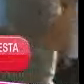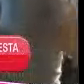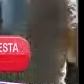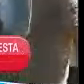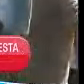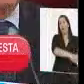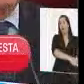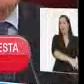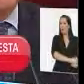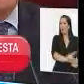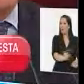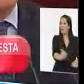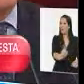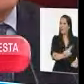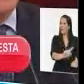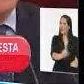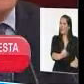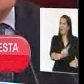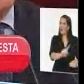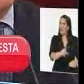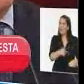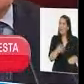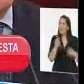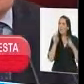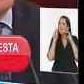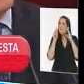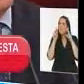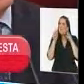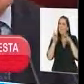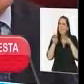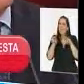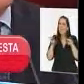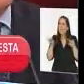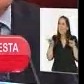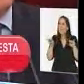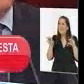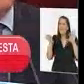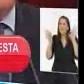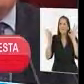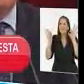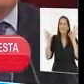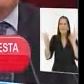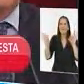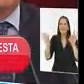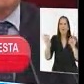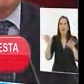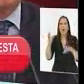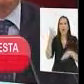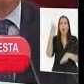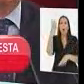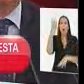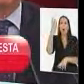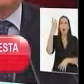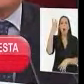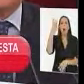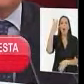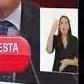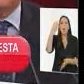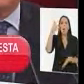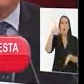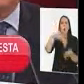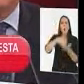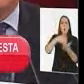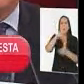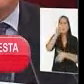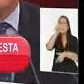en la pileta, en realidad. Porque no hay razón para que las cosas se discutan siempre en febrero, para que se discutan los últimos días. Siempre